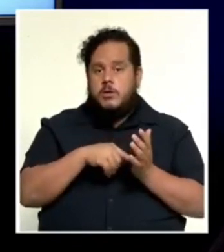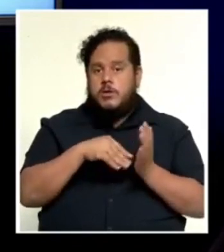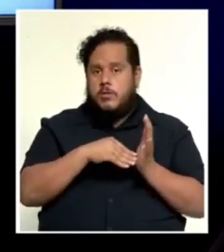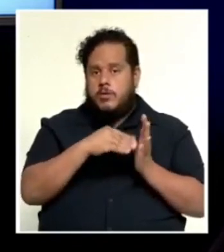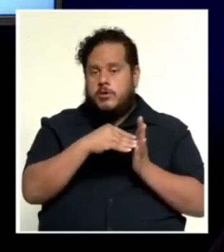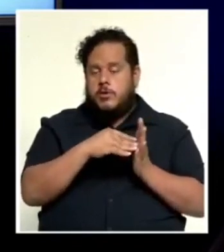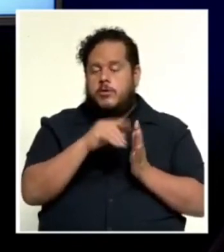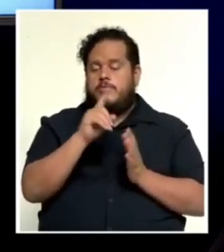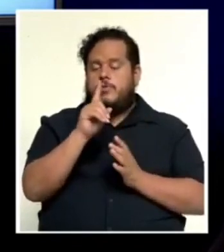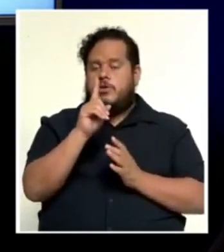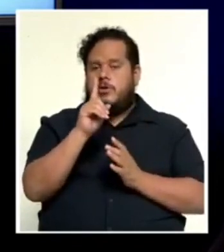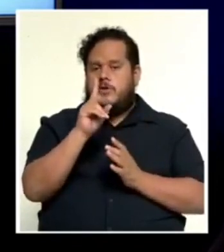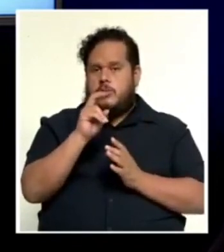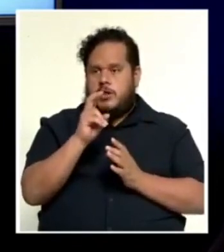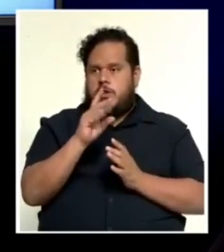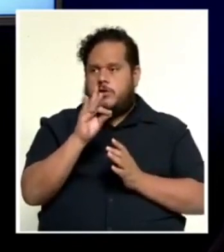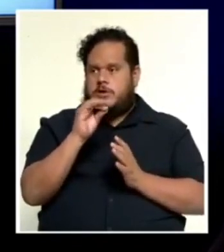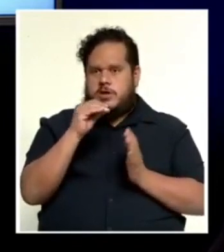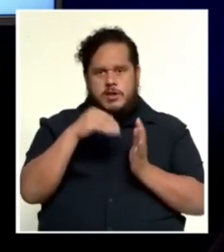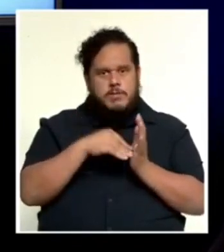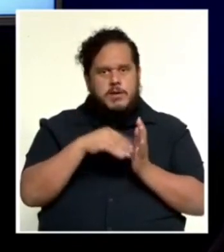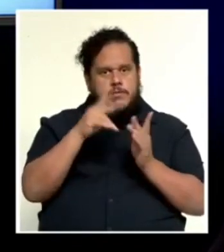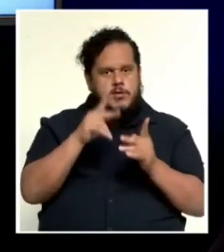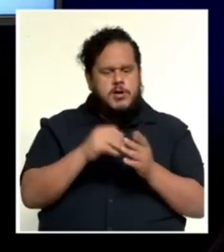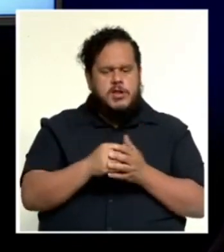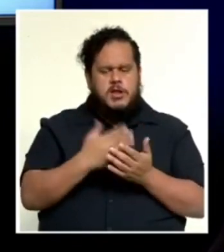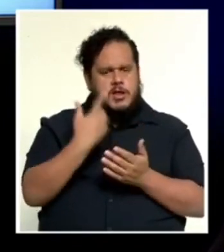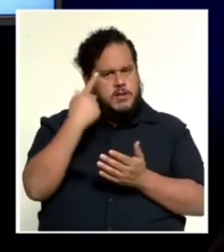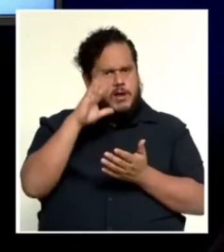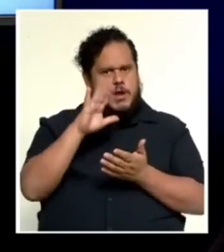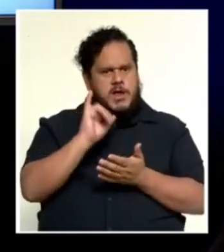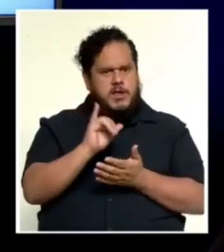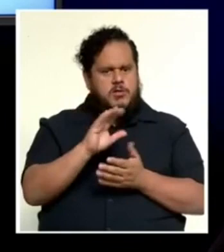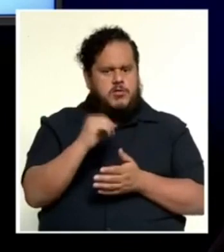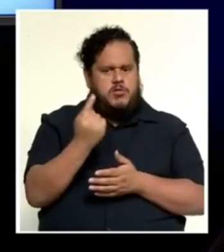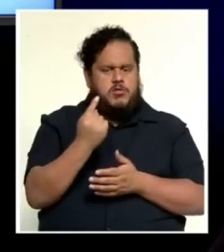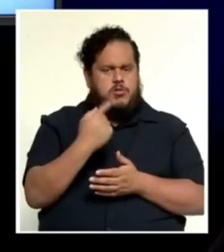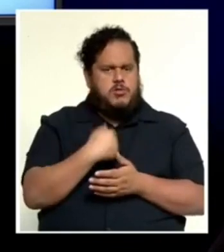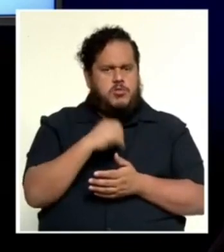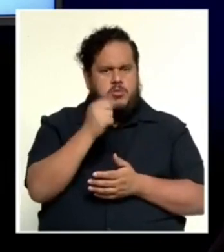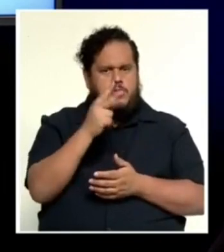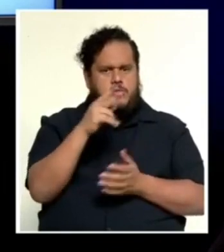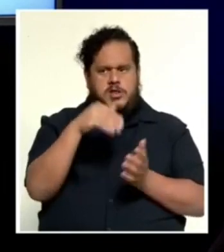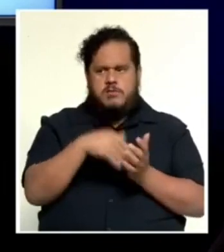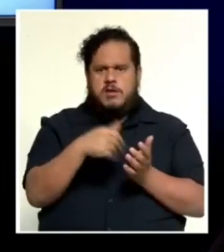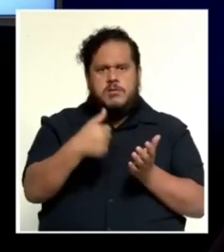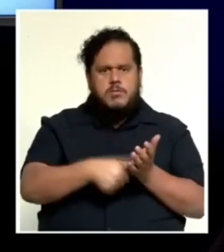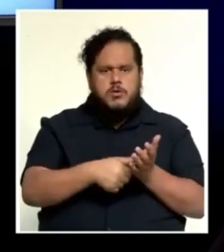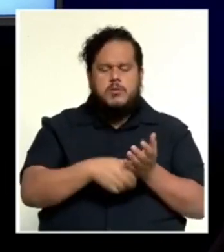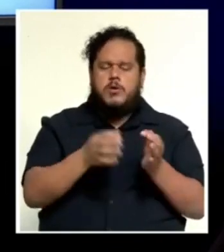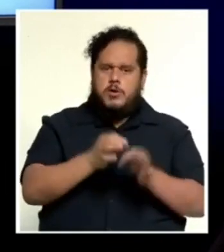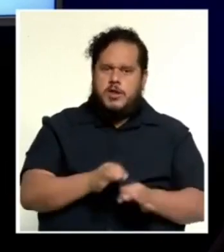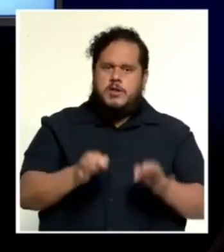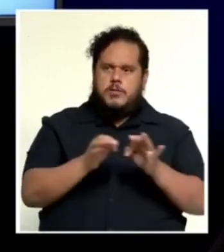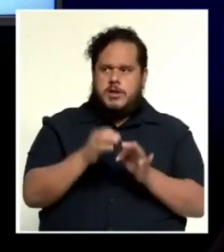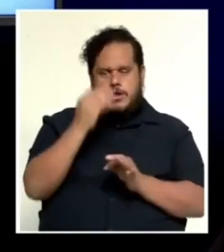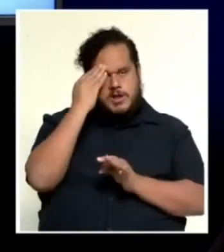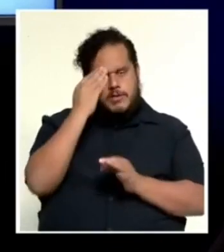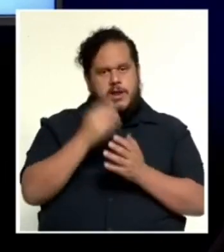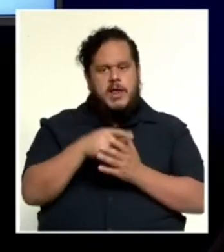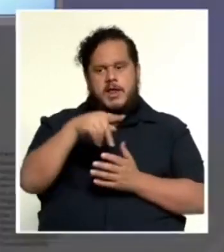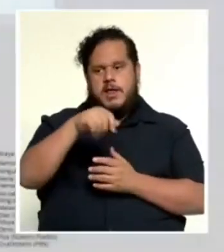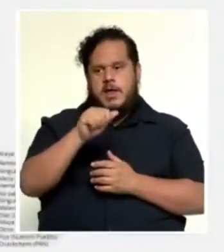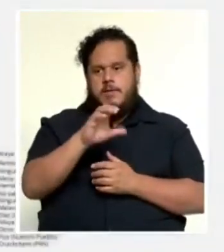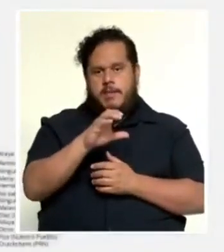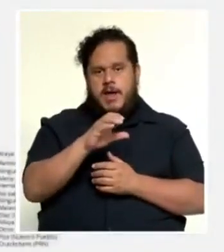1.280.000 personas para la segunda ronda, y para esta vez solo sacó 12.000 votos. Bueno, es importante saber que el PAC se fragmentó